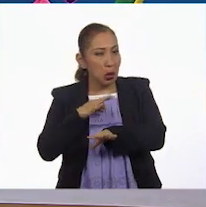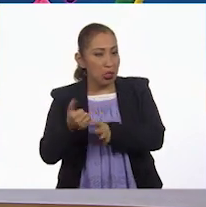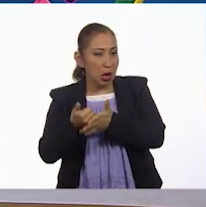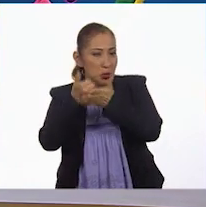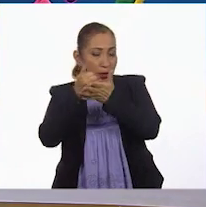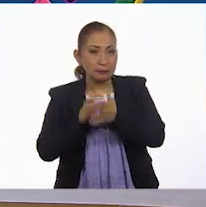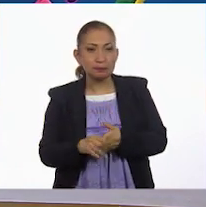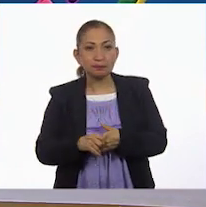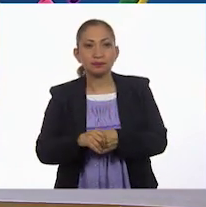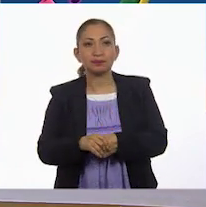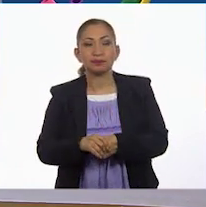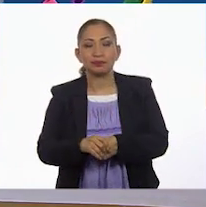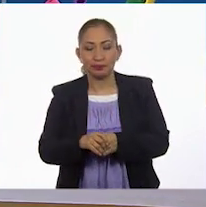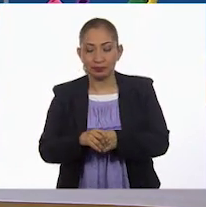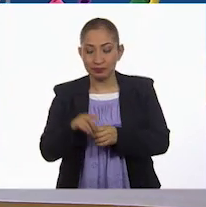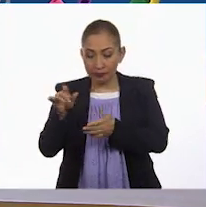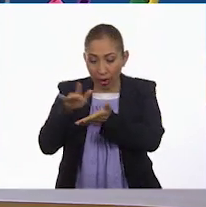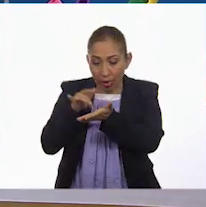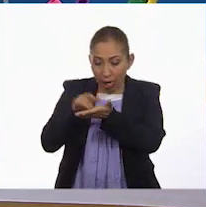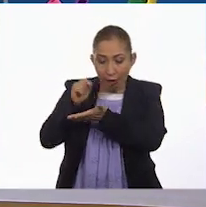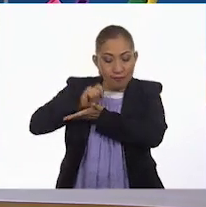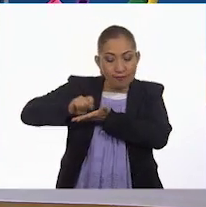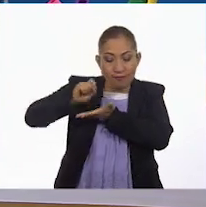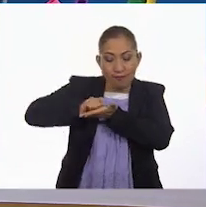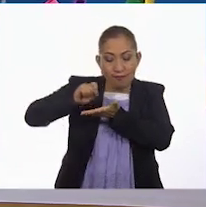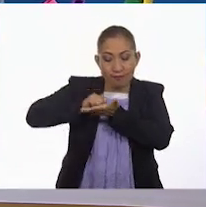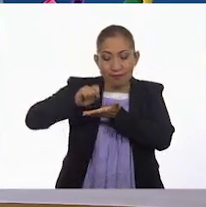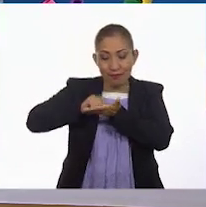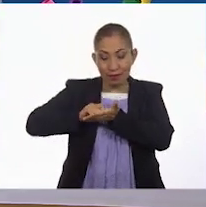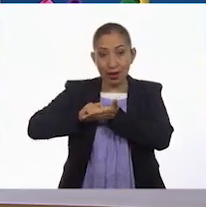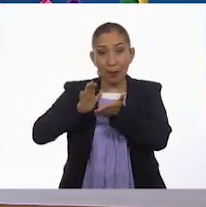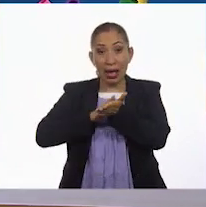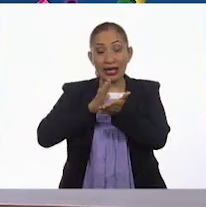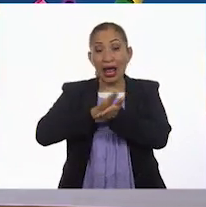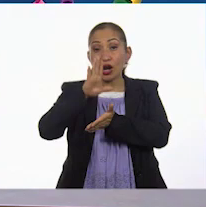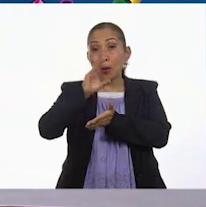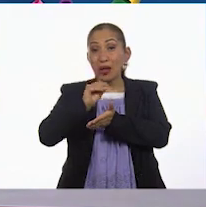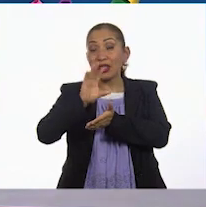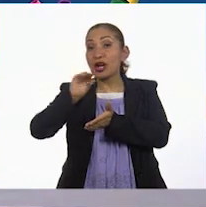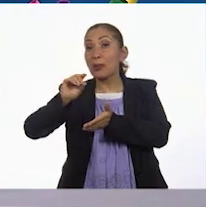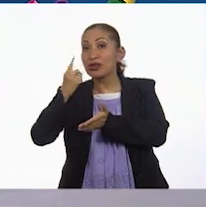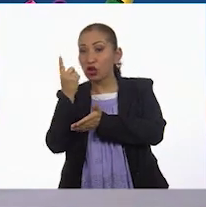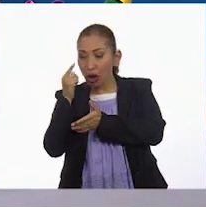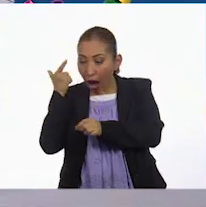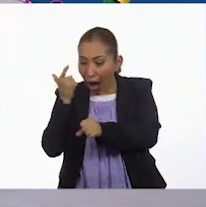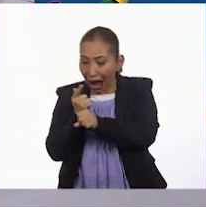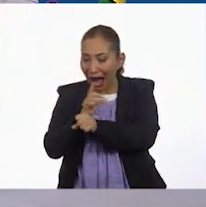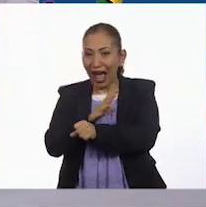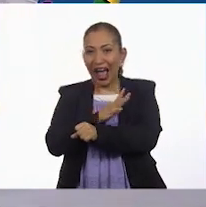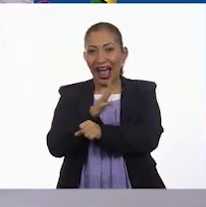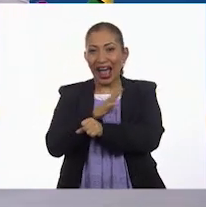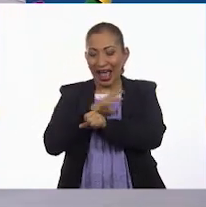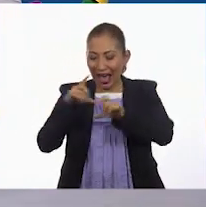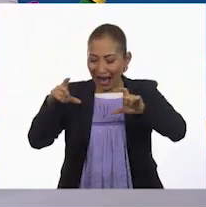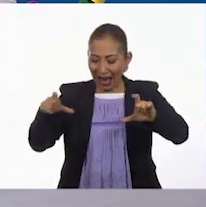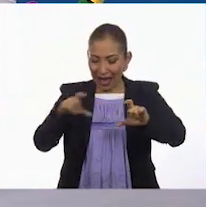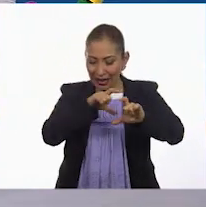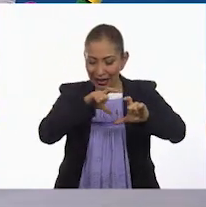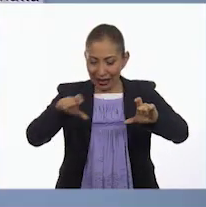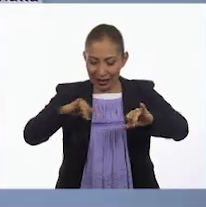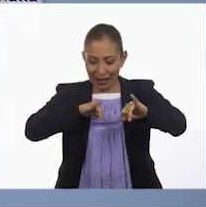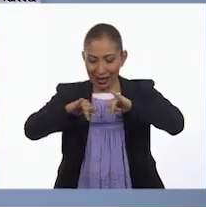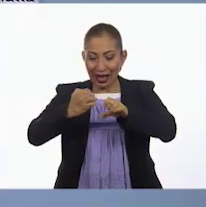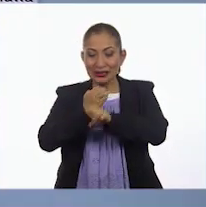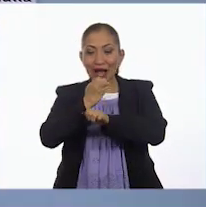consulta, de donde nosotros ahí ya colocamos en las páginas 90 y 91, podemos apreciar la ubicación geográfica